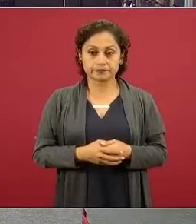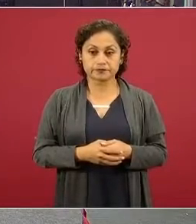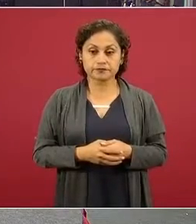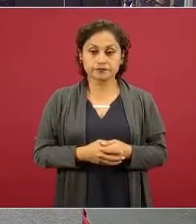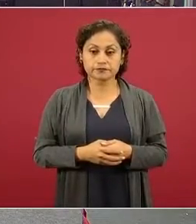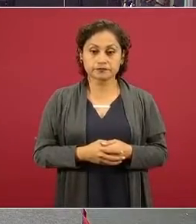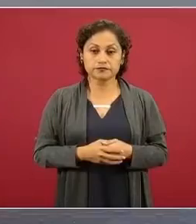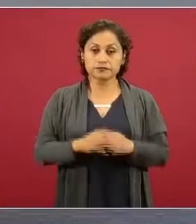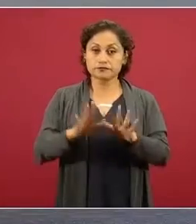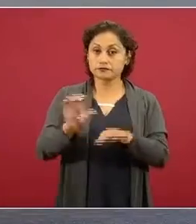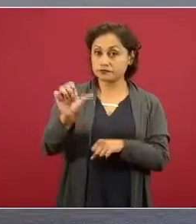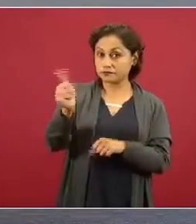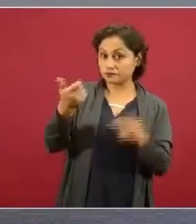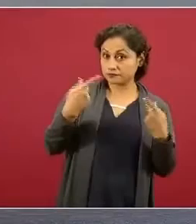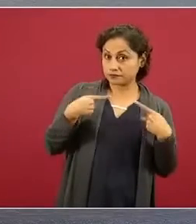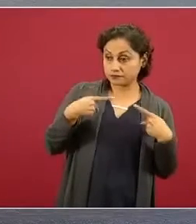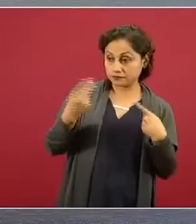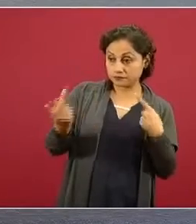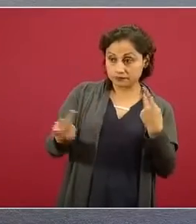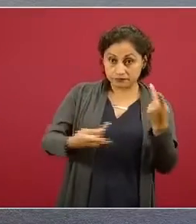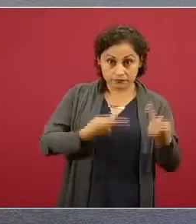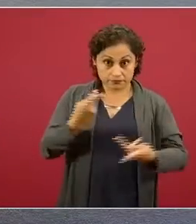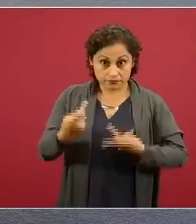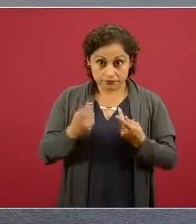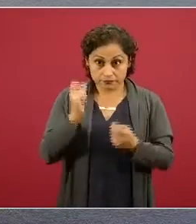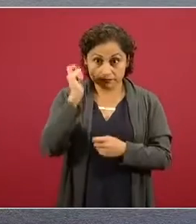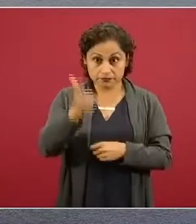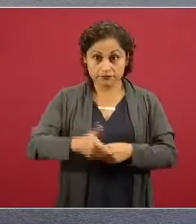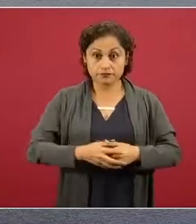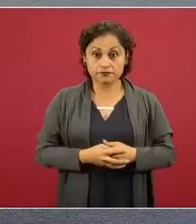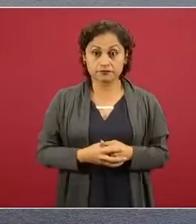No sé si hay alguien más, alguna otra pregunta.